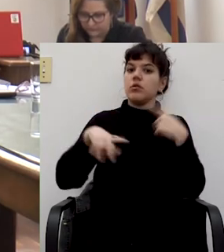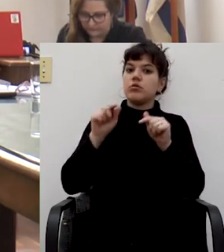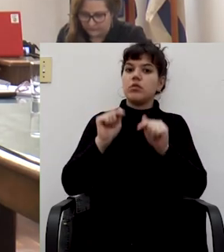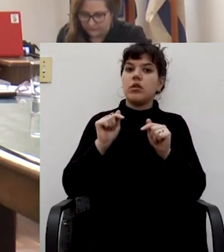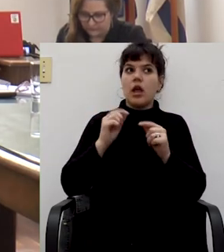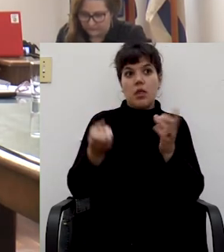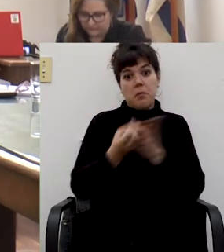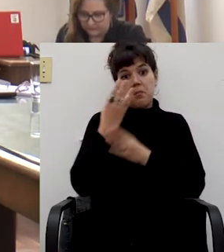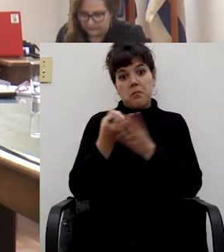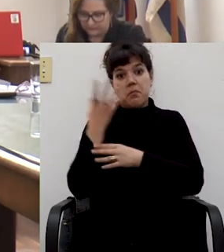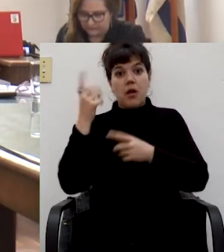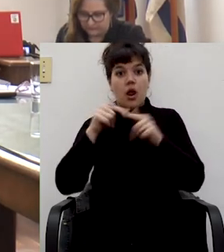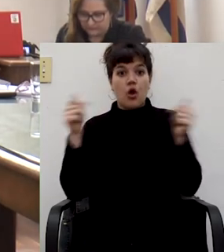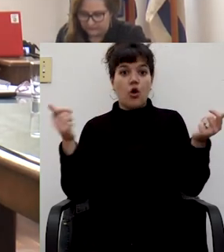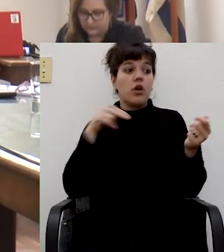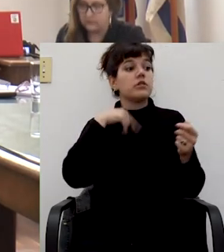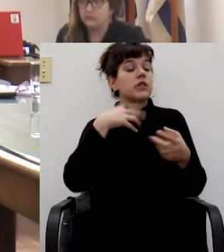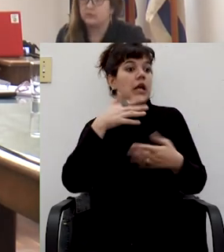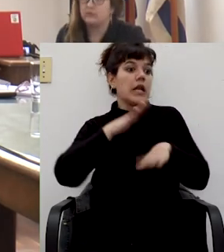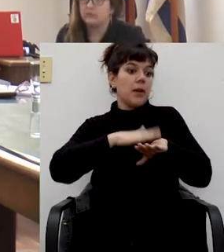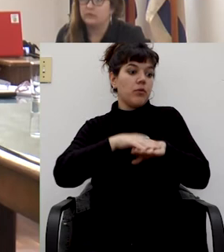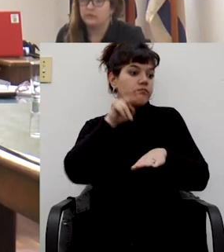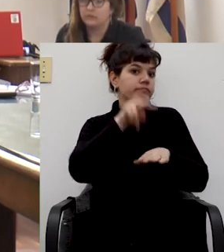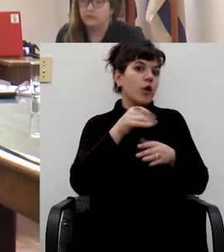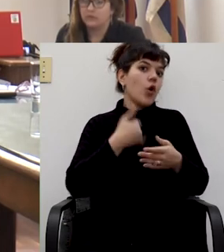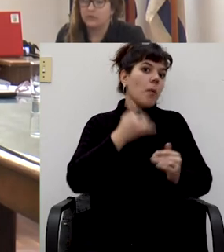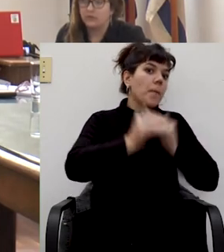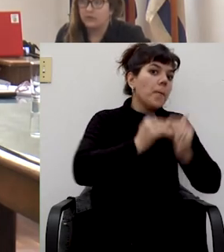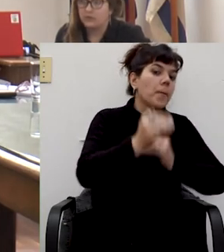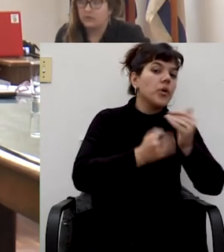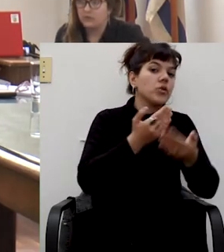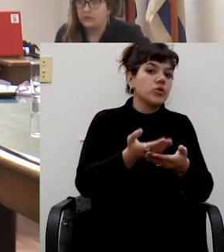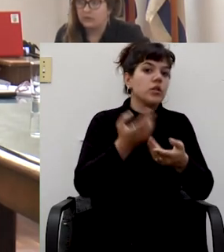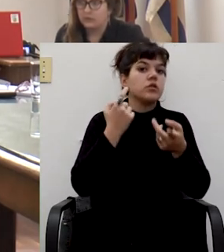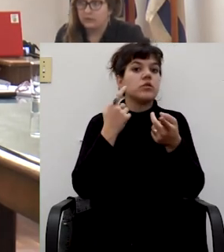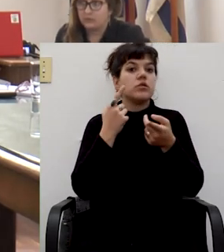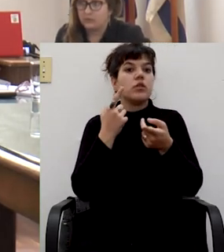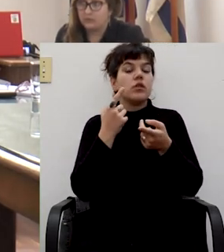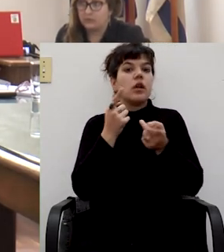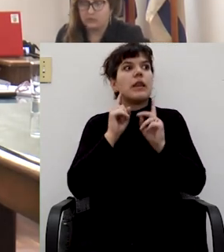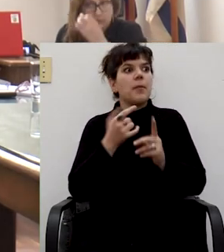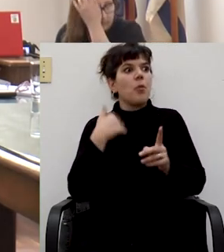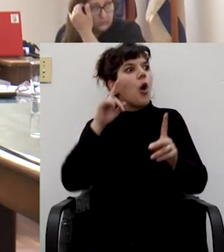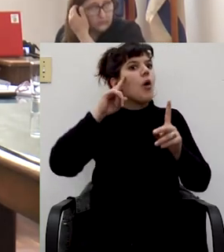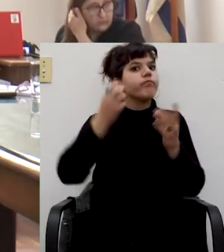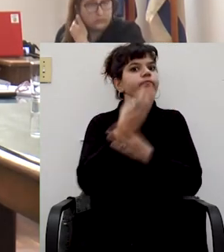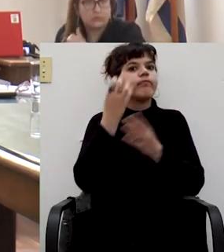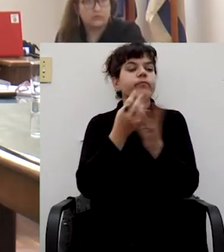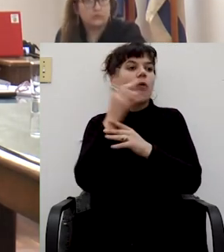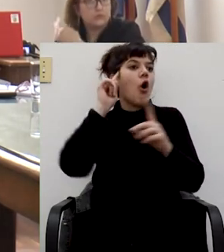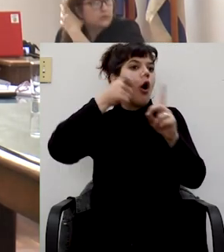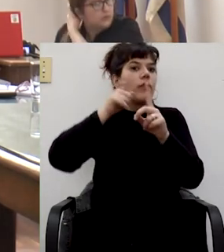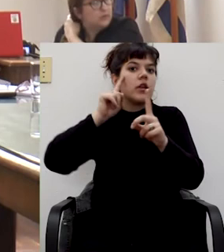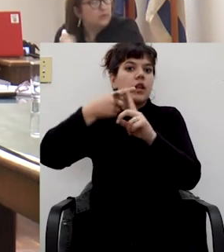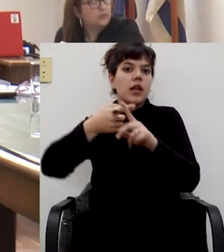los dispositivos que se encarguen del seguimiento del proceso, bueno, que tiene que ver con generar también metas en este sentido a